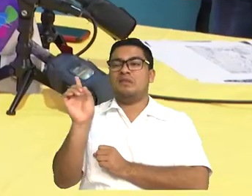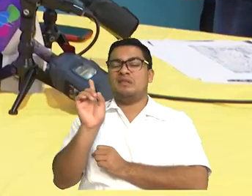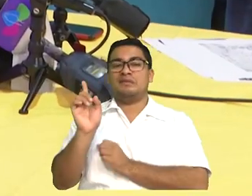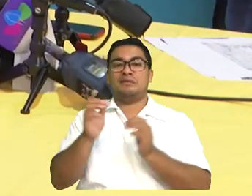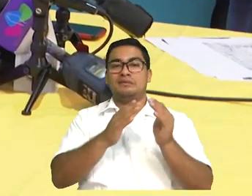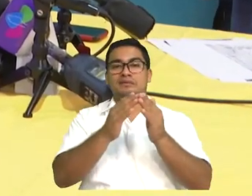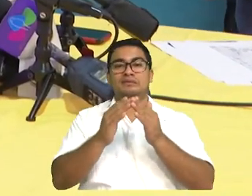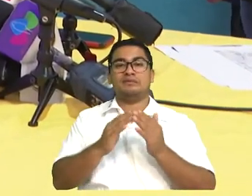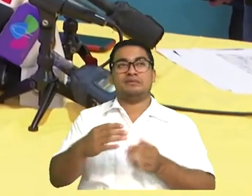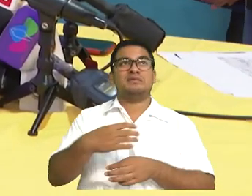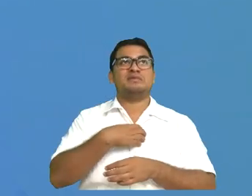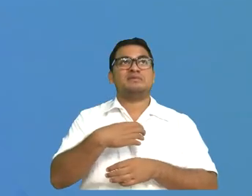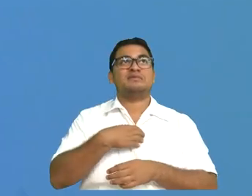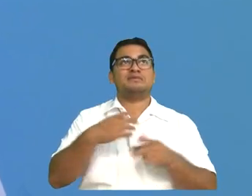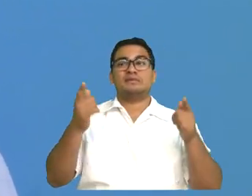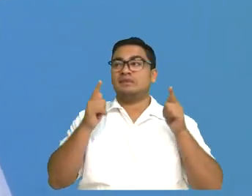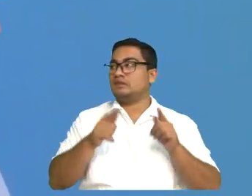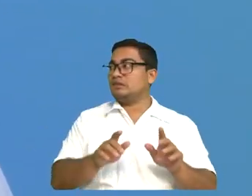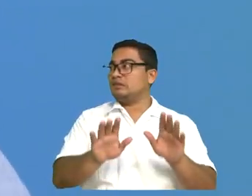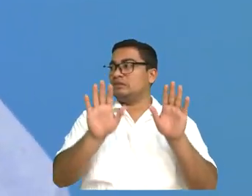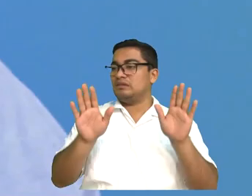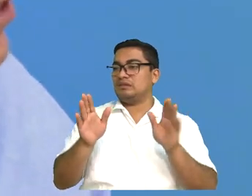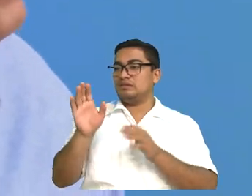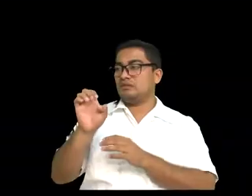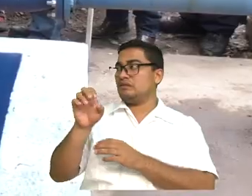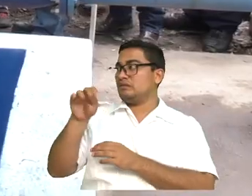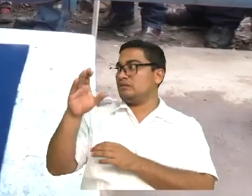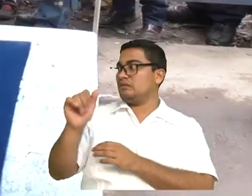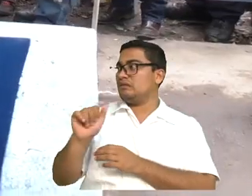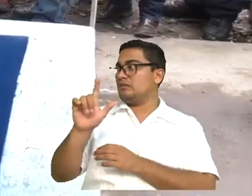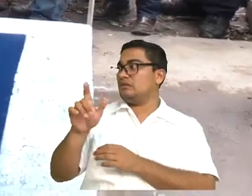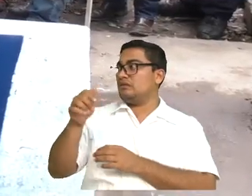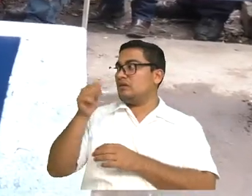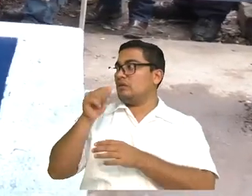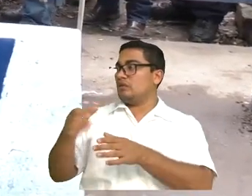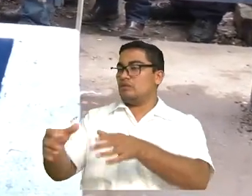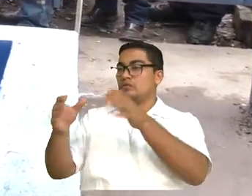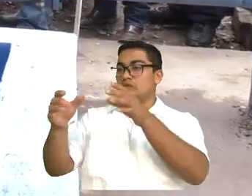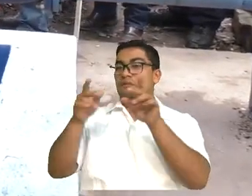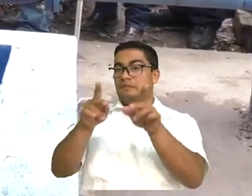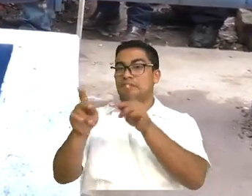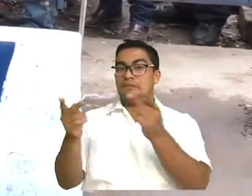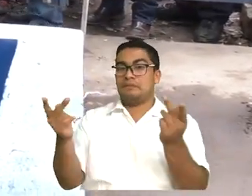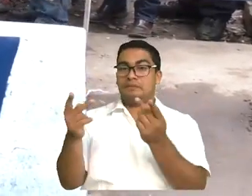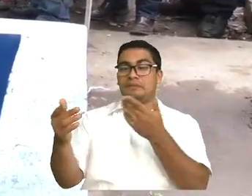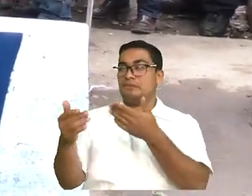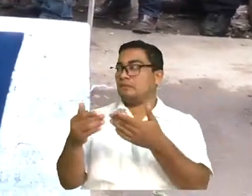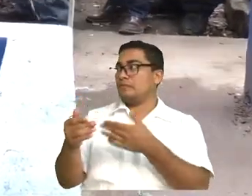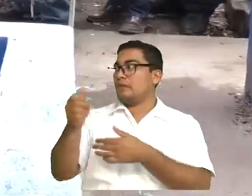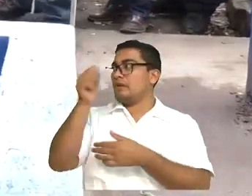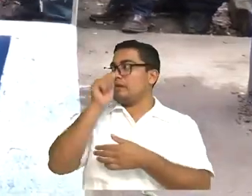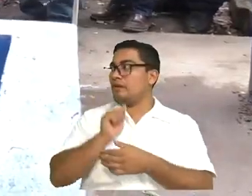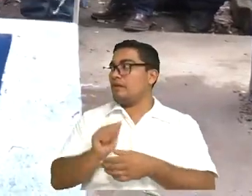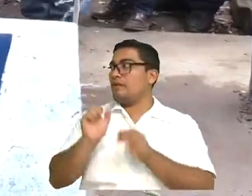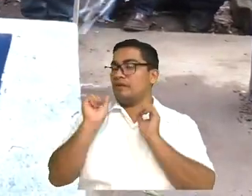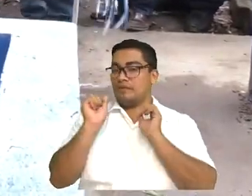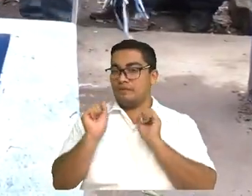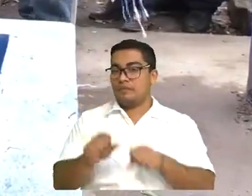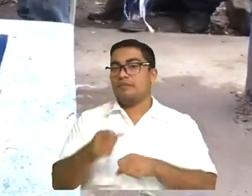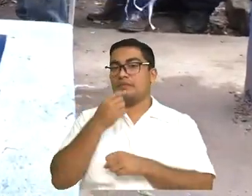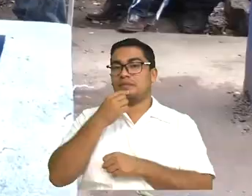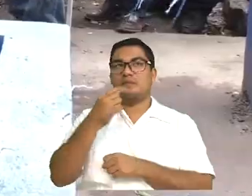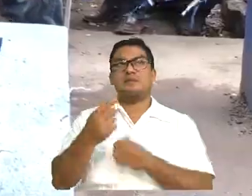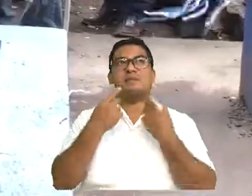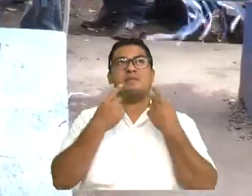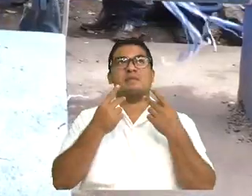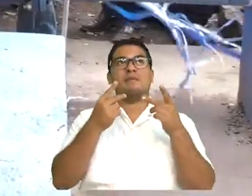ciudad. En la zona de Ticuantepe, Enacal habilitó un pozo para evitar que los pobladores de esa zona queden sin el abastecimiento del vital líquido. Sin